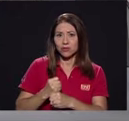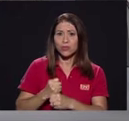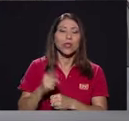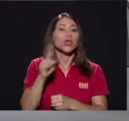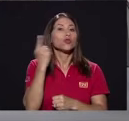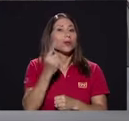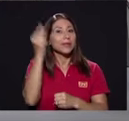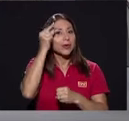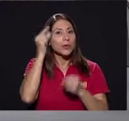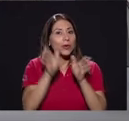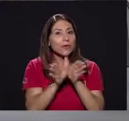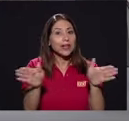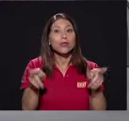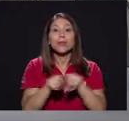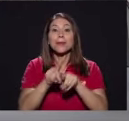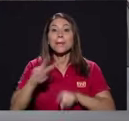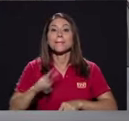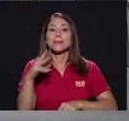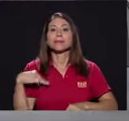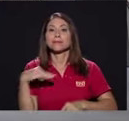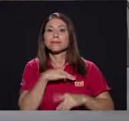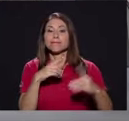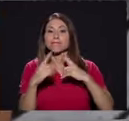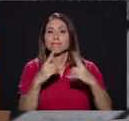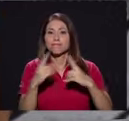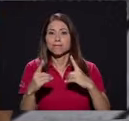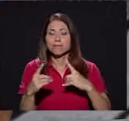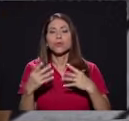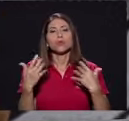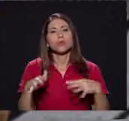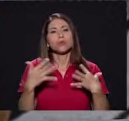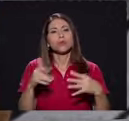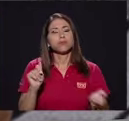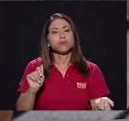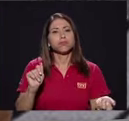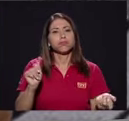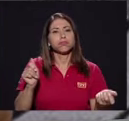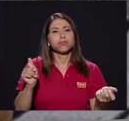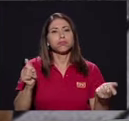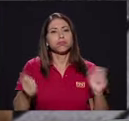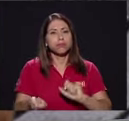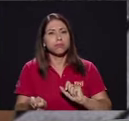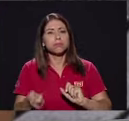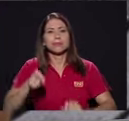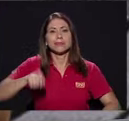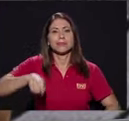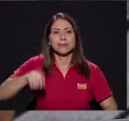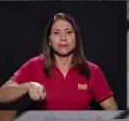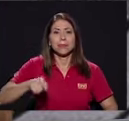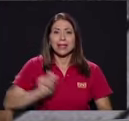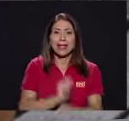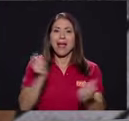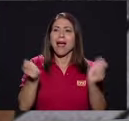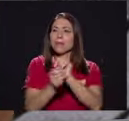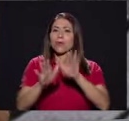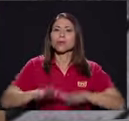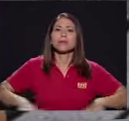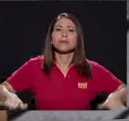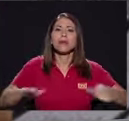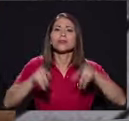allá de la agenda de gobierno abierto, desde el Viceministerio de Diálogo, es que ha cambiado mucho la necesidad y los espacios en los que la gente